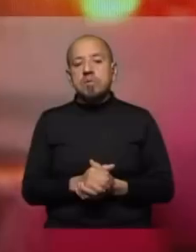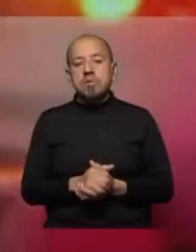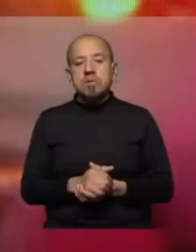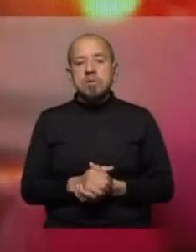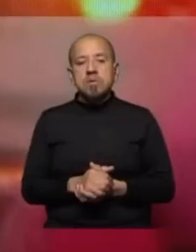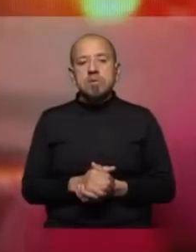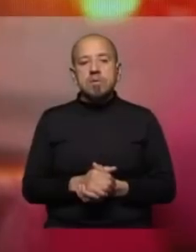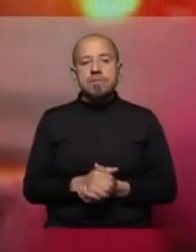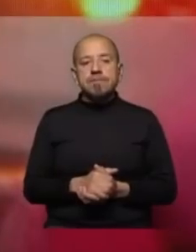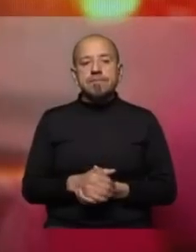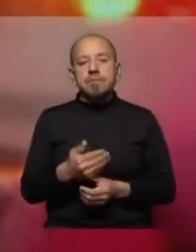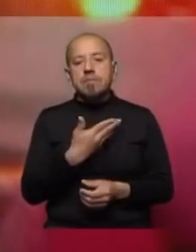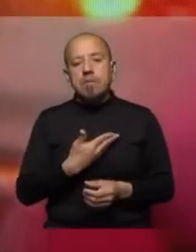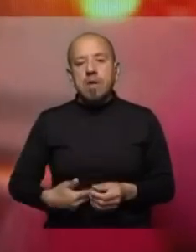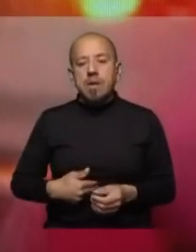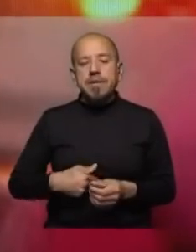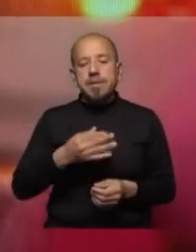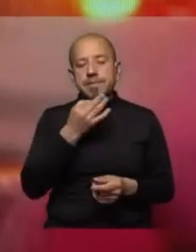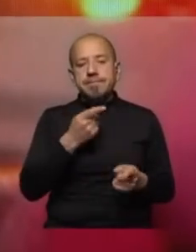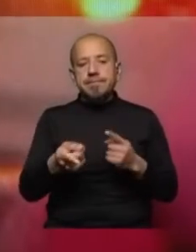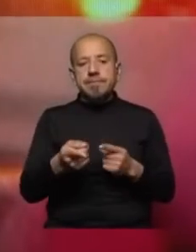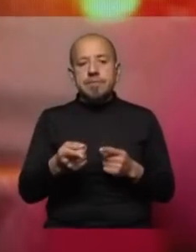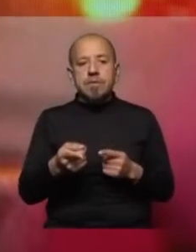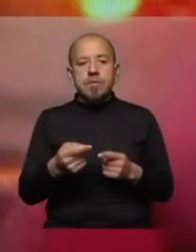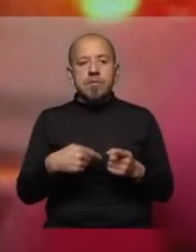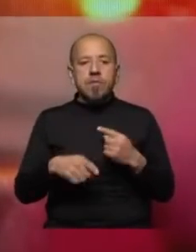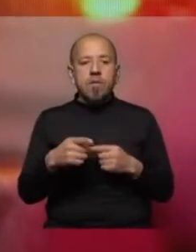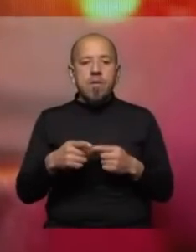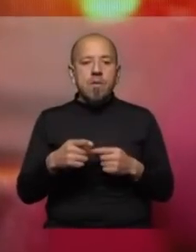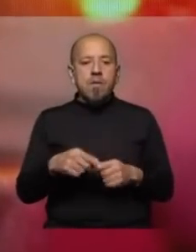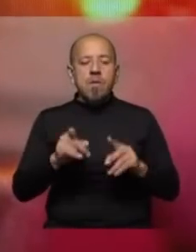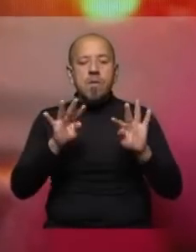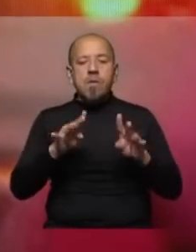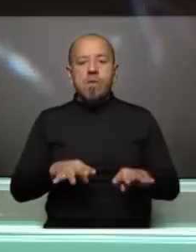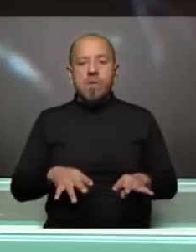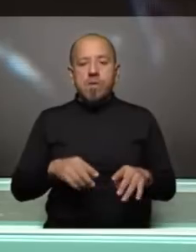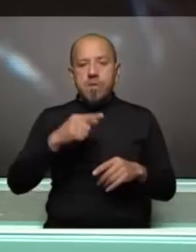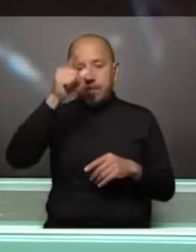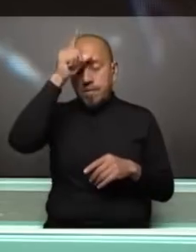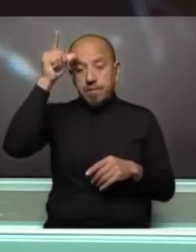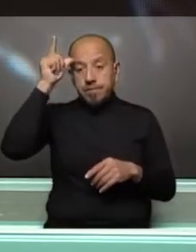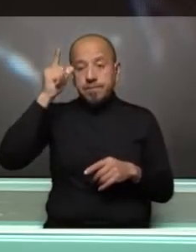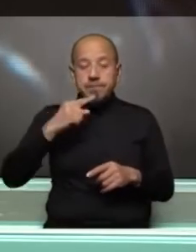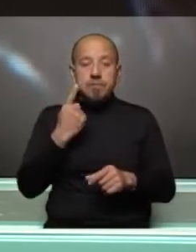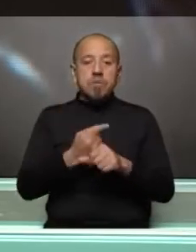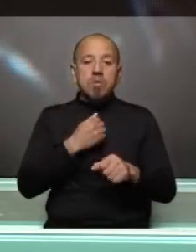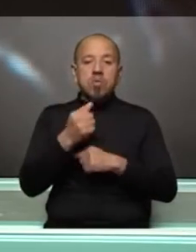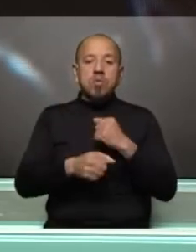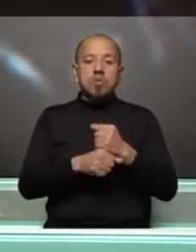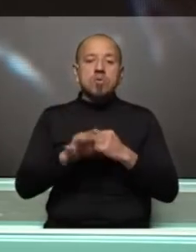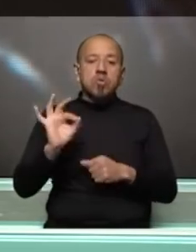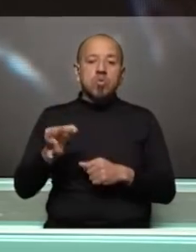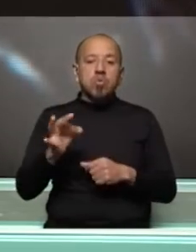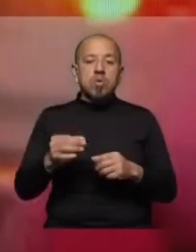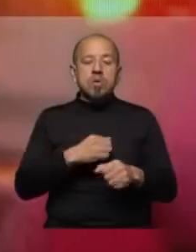hablaba del gobierno y mencionábamos al principio del programa que enviar carta del presidente Luis la calle Pou hace un año fue en octubre del